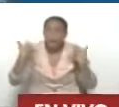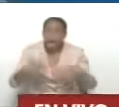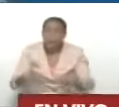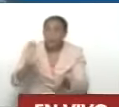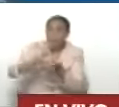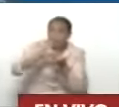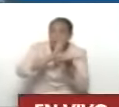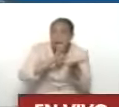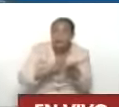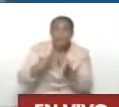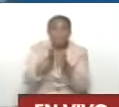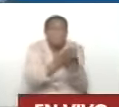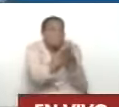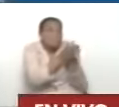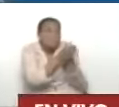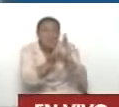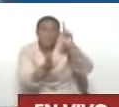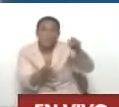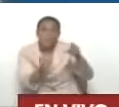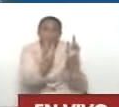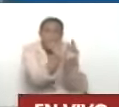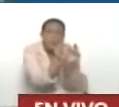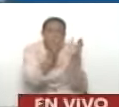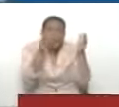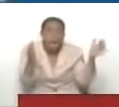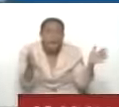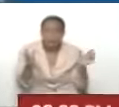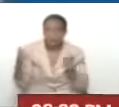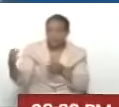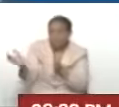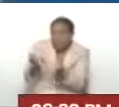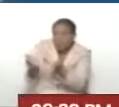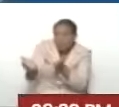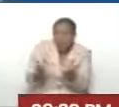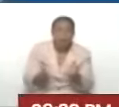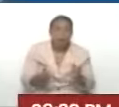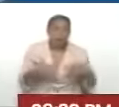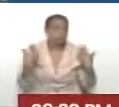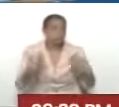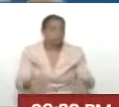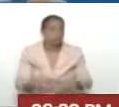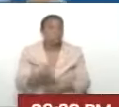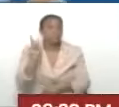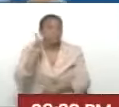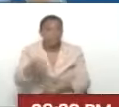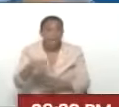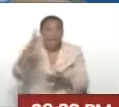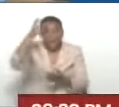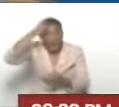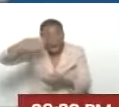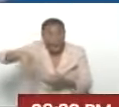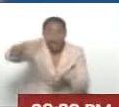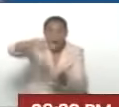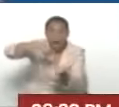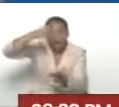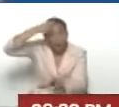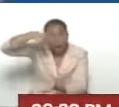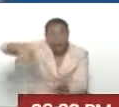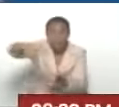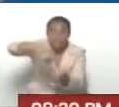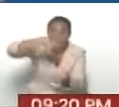ciudades, emprendimientos, pequeños, micros, medianos, grandes, sino en el campo también. Ahora,